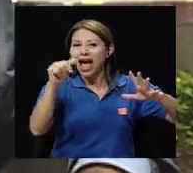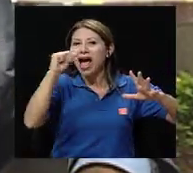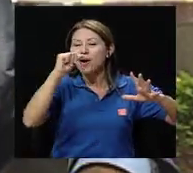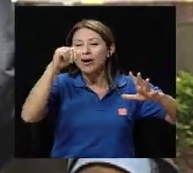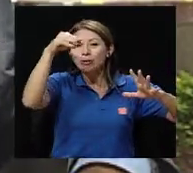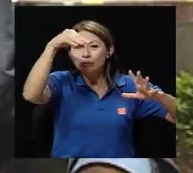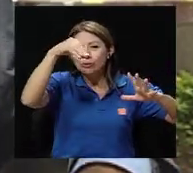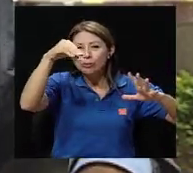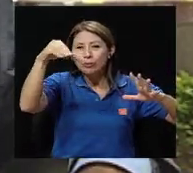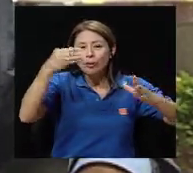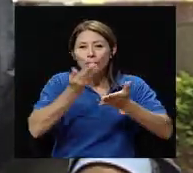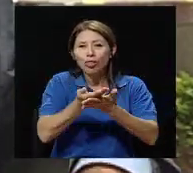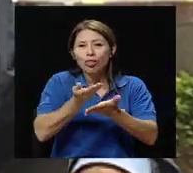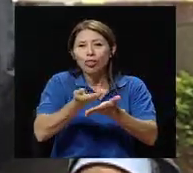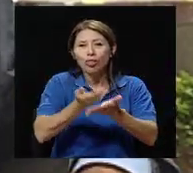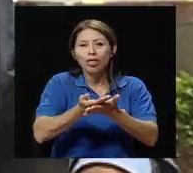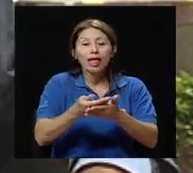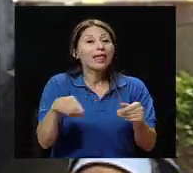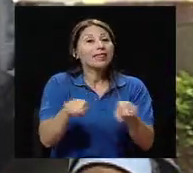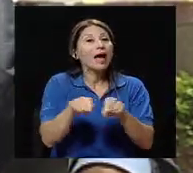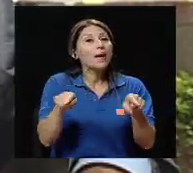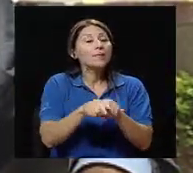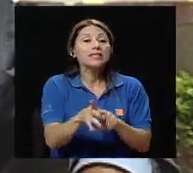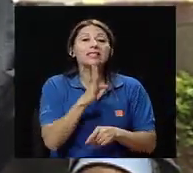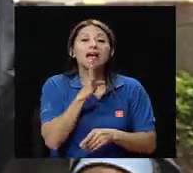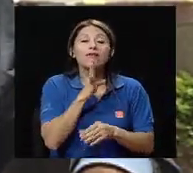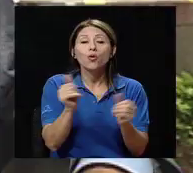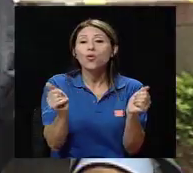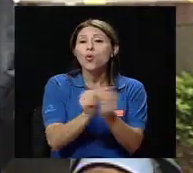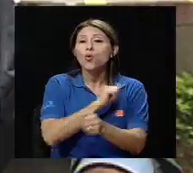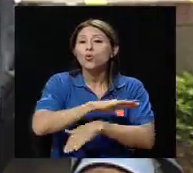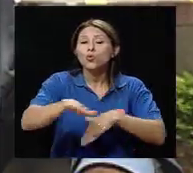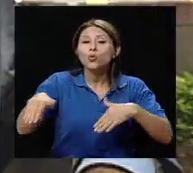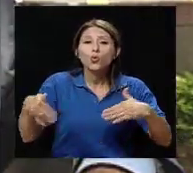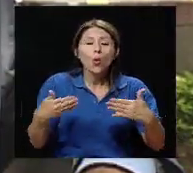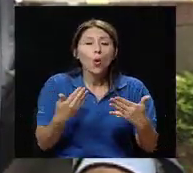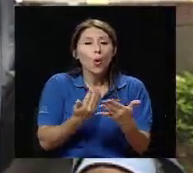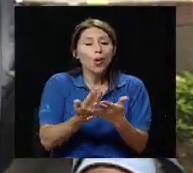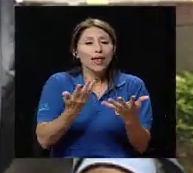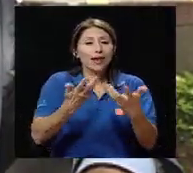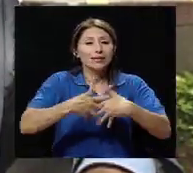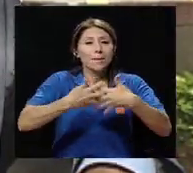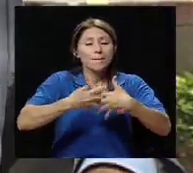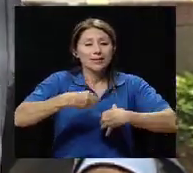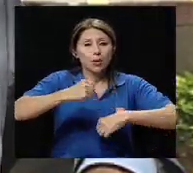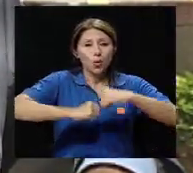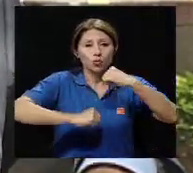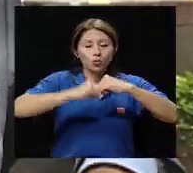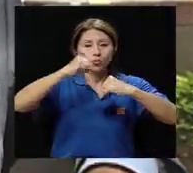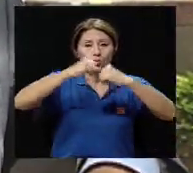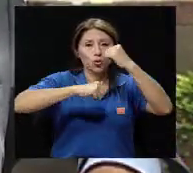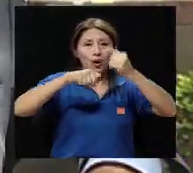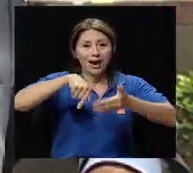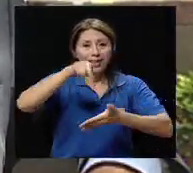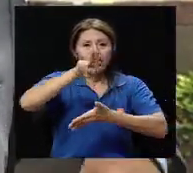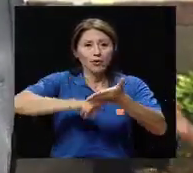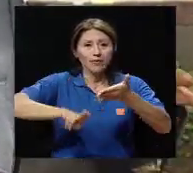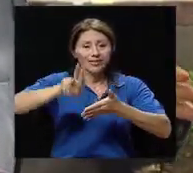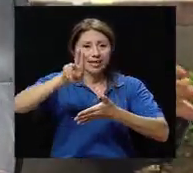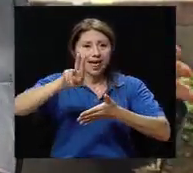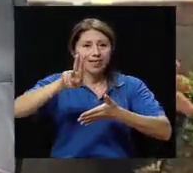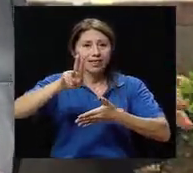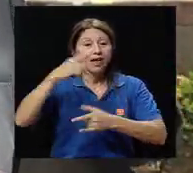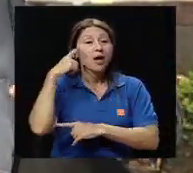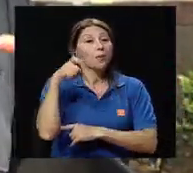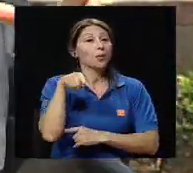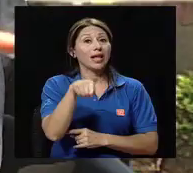giró una directriz, por ejemplo, con todas las constructoras que están en la universidad, ¿verdad? Que en este momento ahí